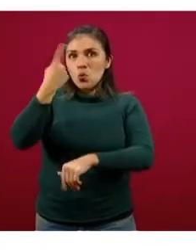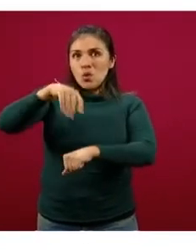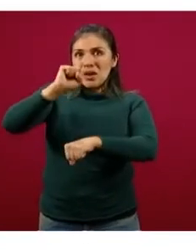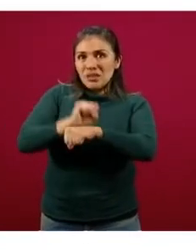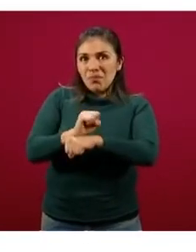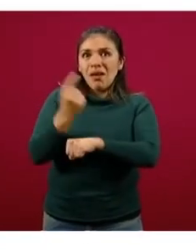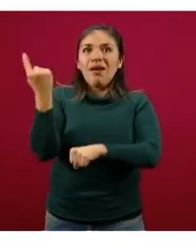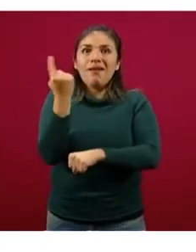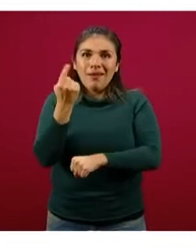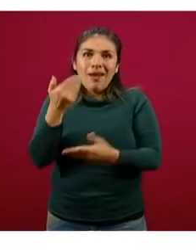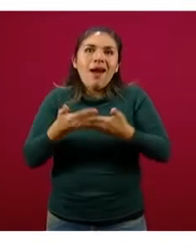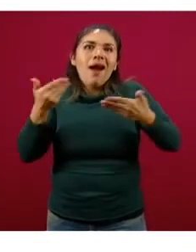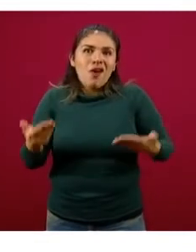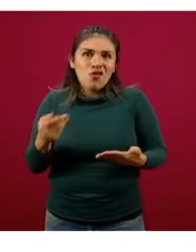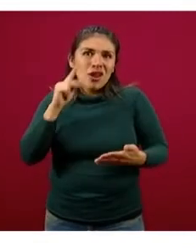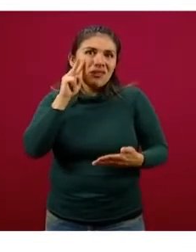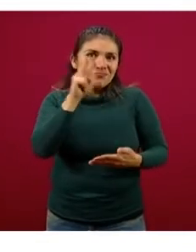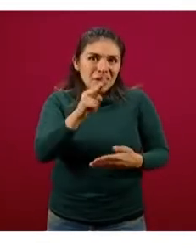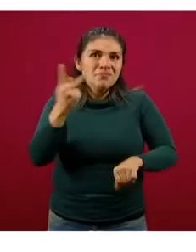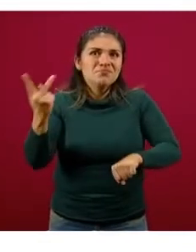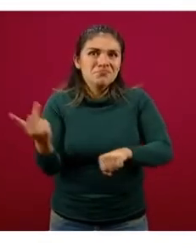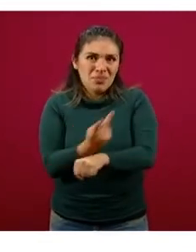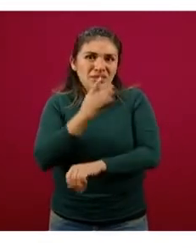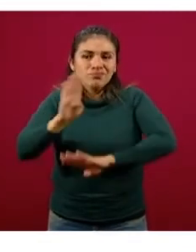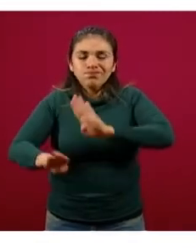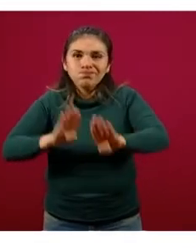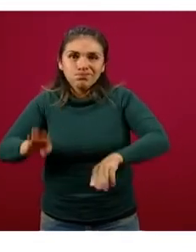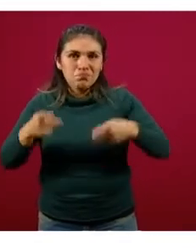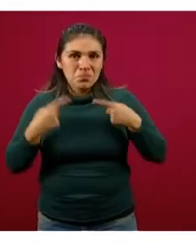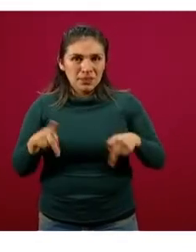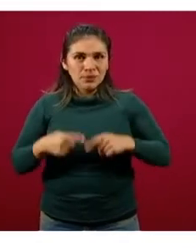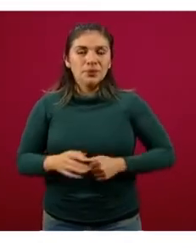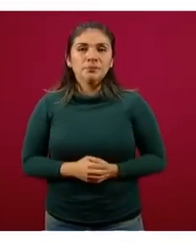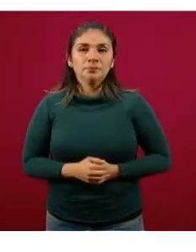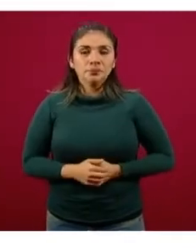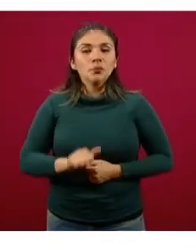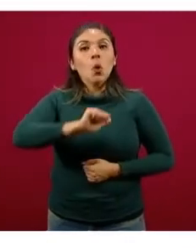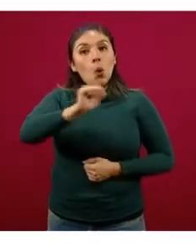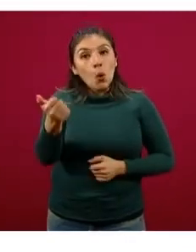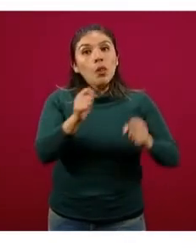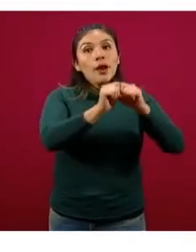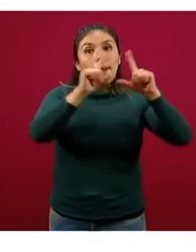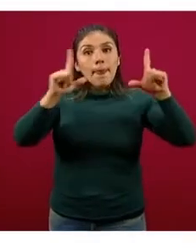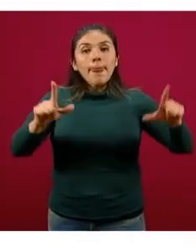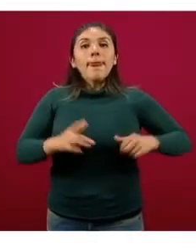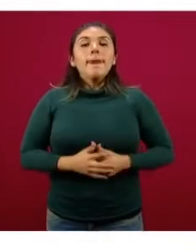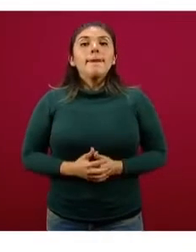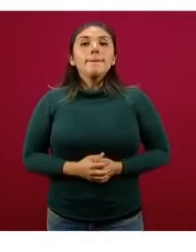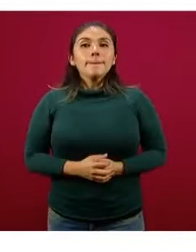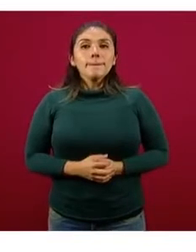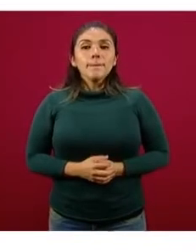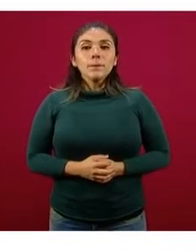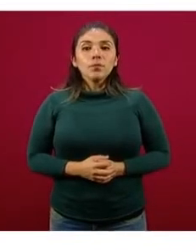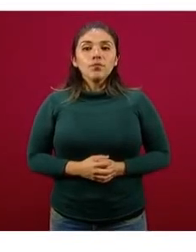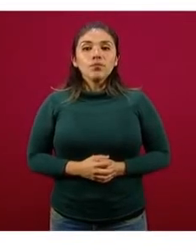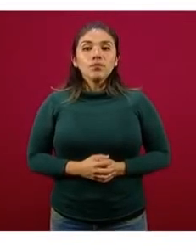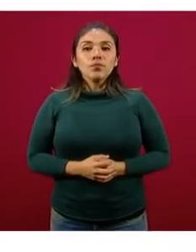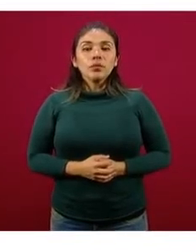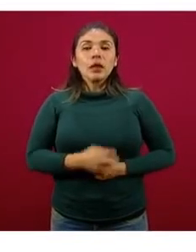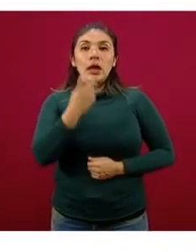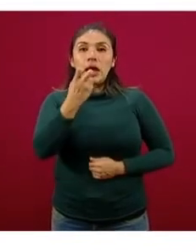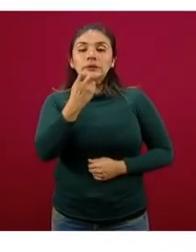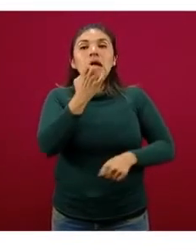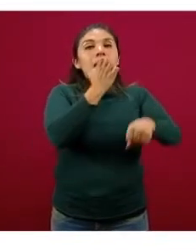en relación a cómo están también ocurriendo las defunciones. La siguiente diapositiva las distribuye